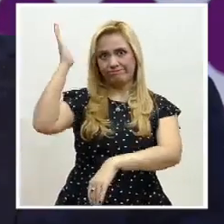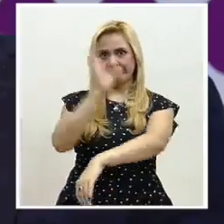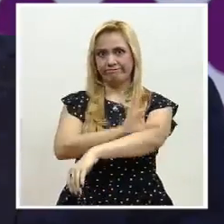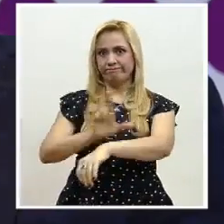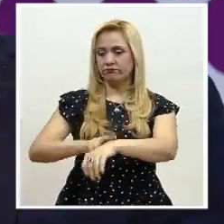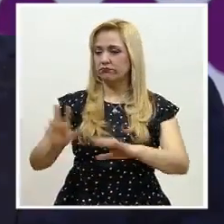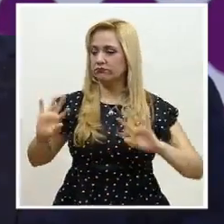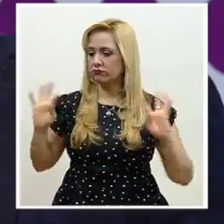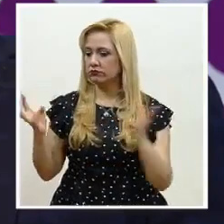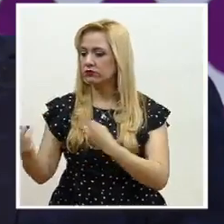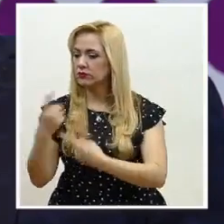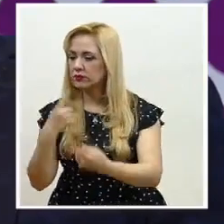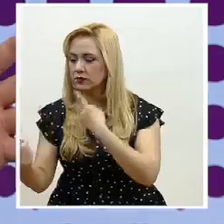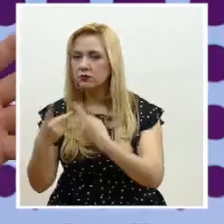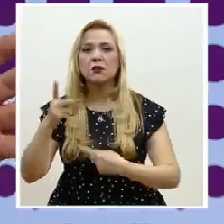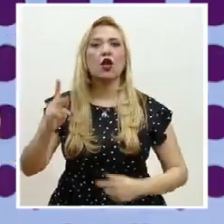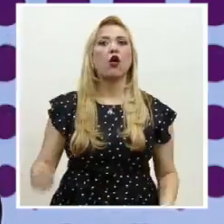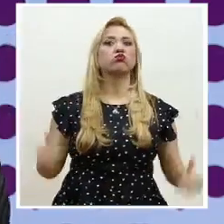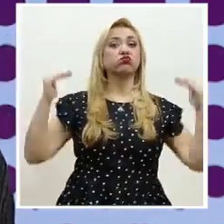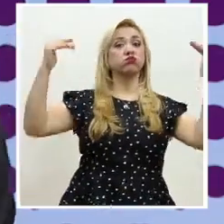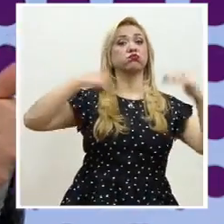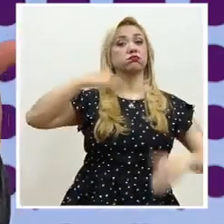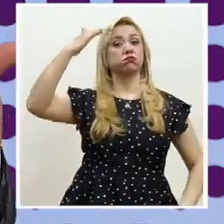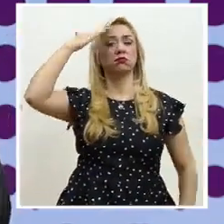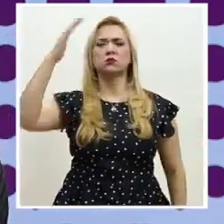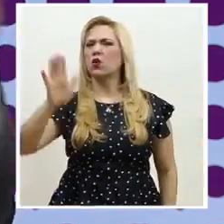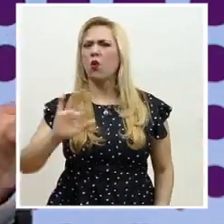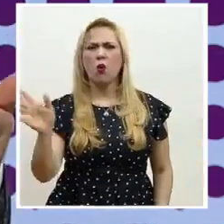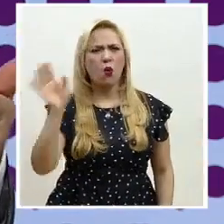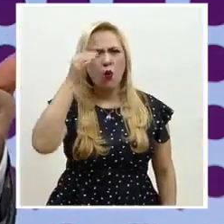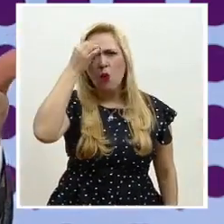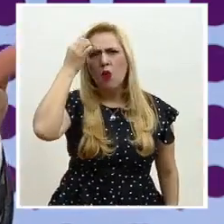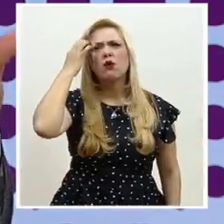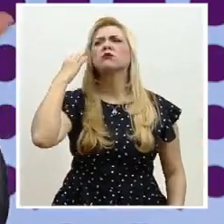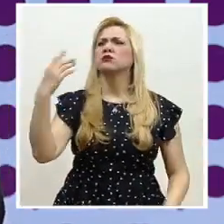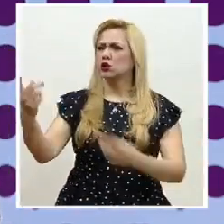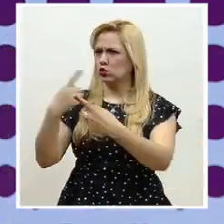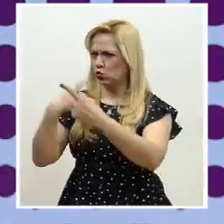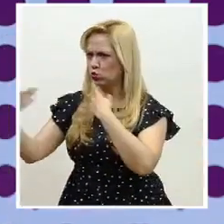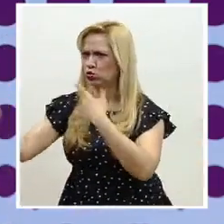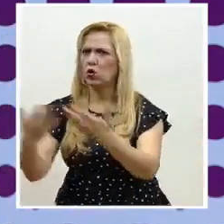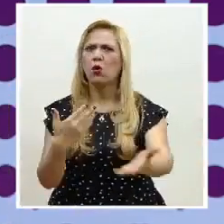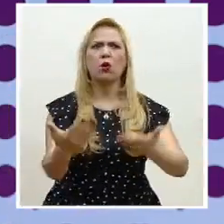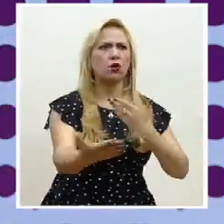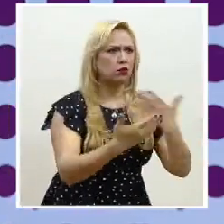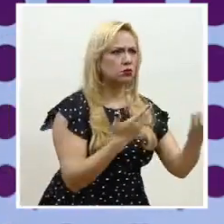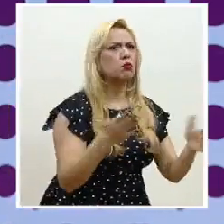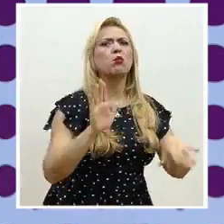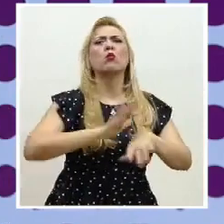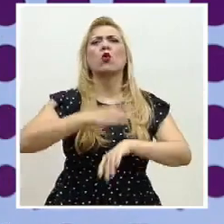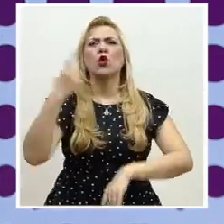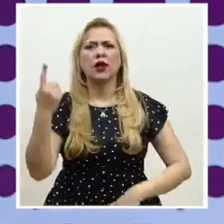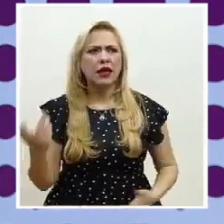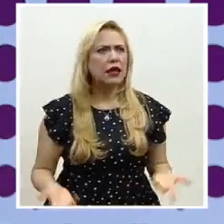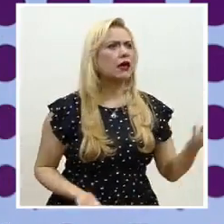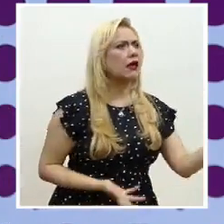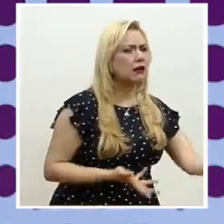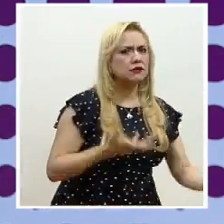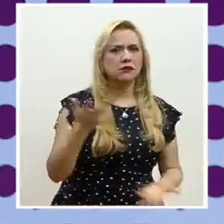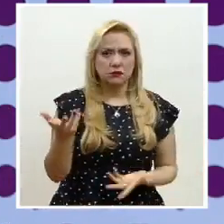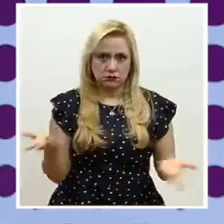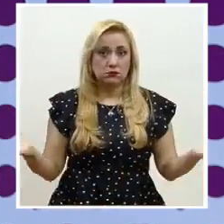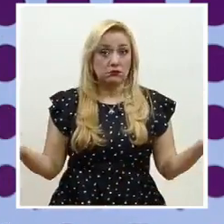pero la primera regla es que no hay jerarquías. Entonces puede haber disidencia, discusión y entendimientos distintos. ¿Por qué? Un poco lo que decía Juan